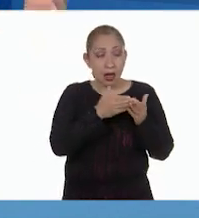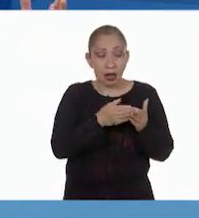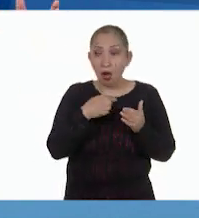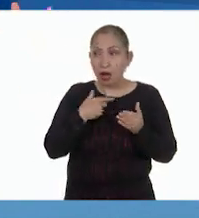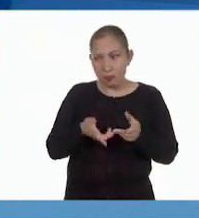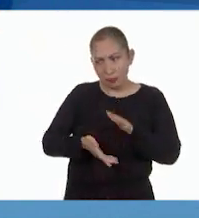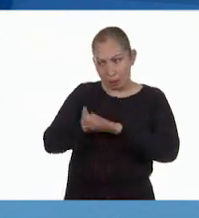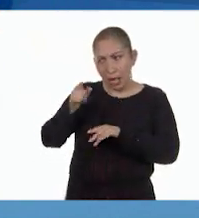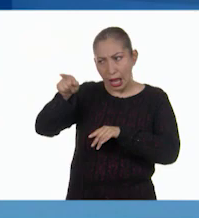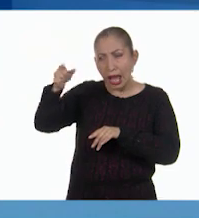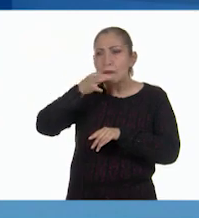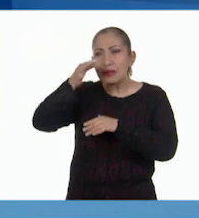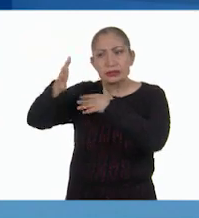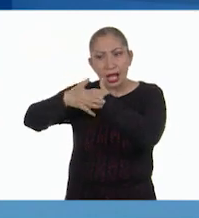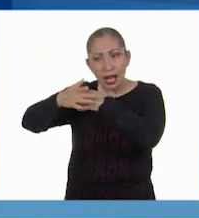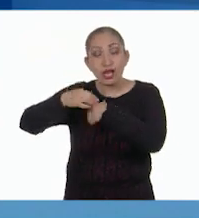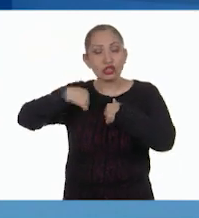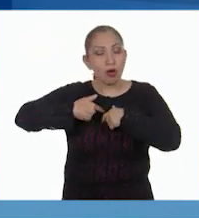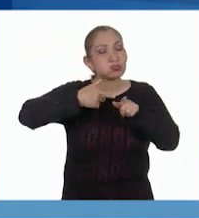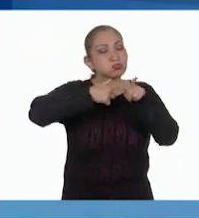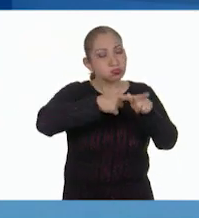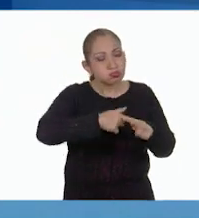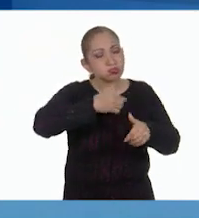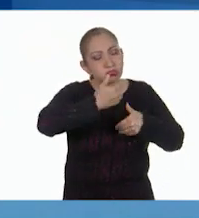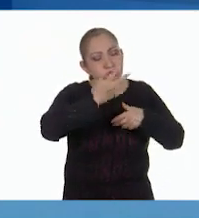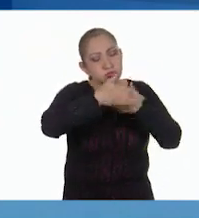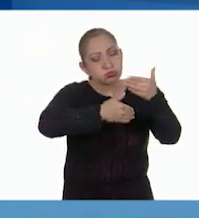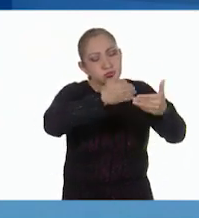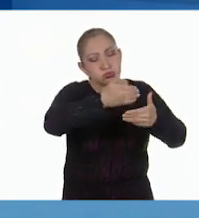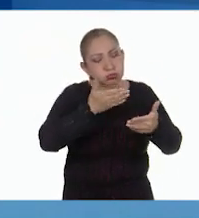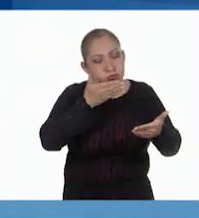siguió explorando la costa hasta llegar al río Pánuco y